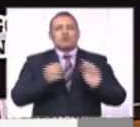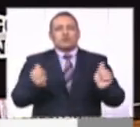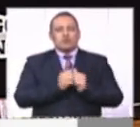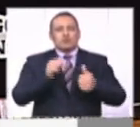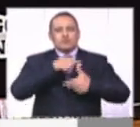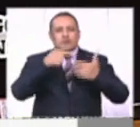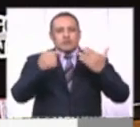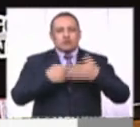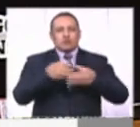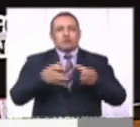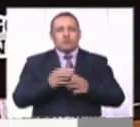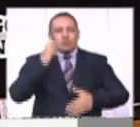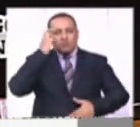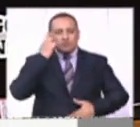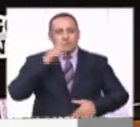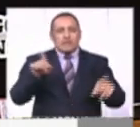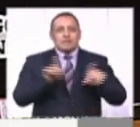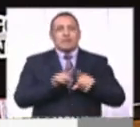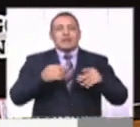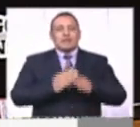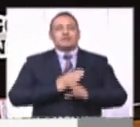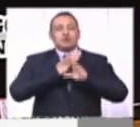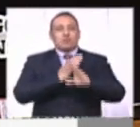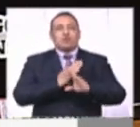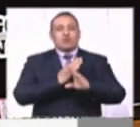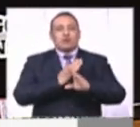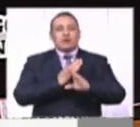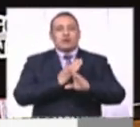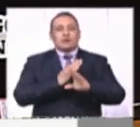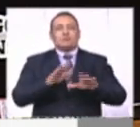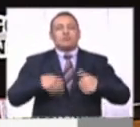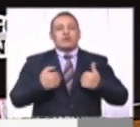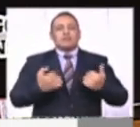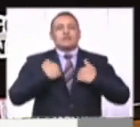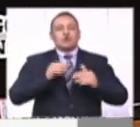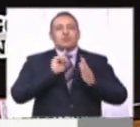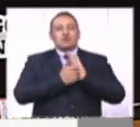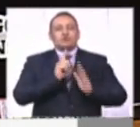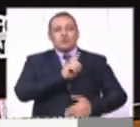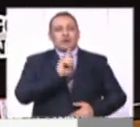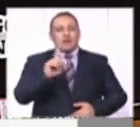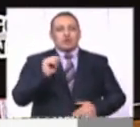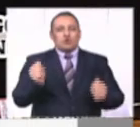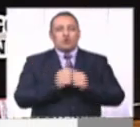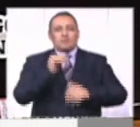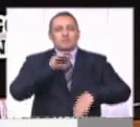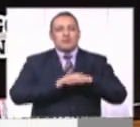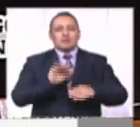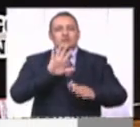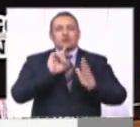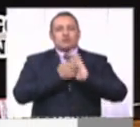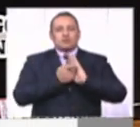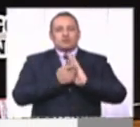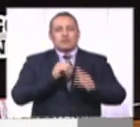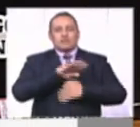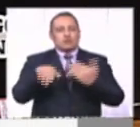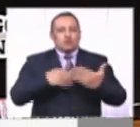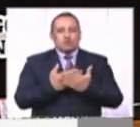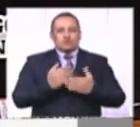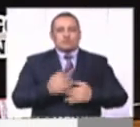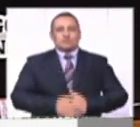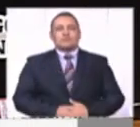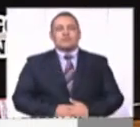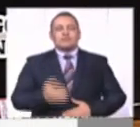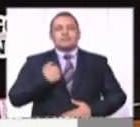los grupos parlamentarios que se opongan tendrán un minuto cada uno con un máximo de 5 minutos entre todos